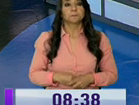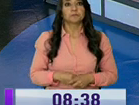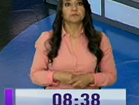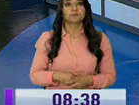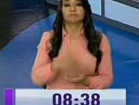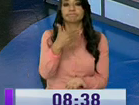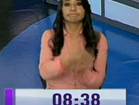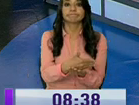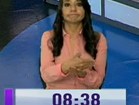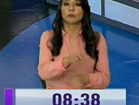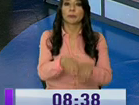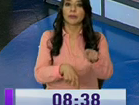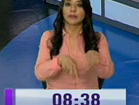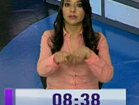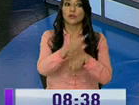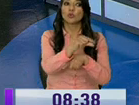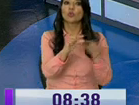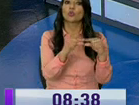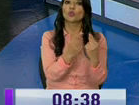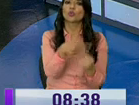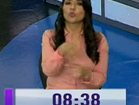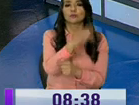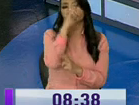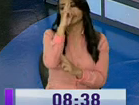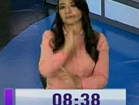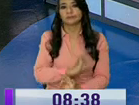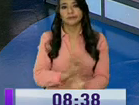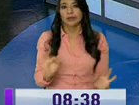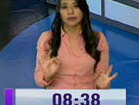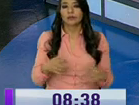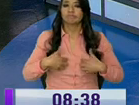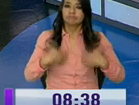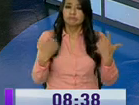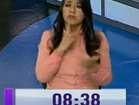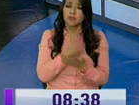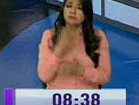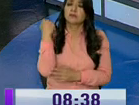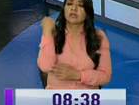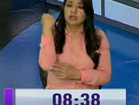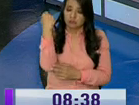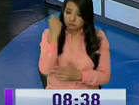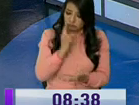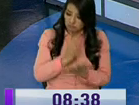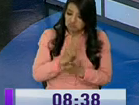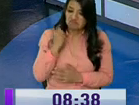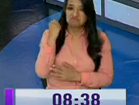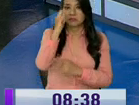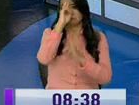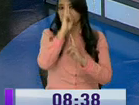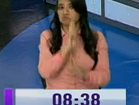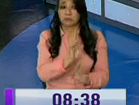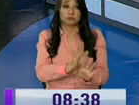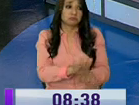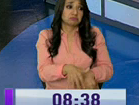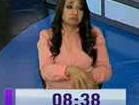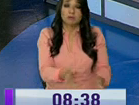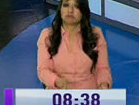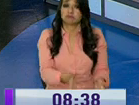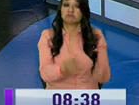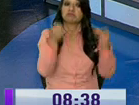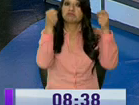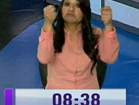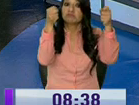parada justamente por un grupo de irrespetuosos que están en su derecho, vuelvo y digo, de evidentemente